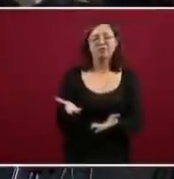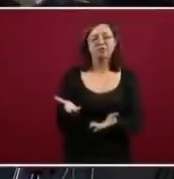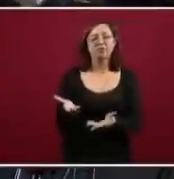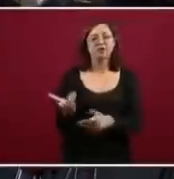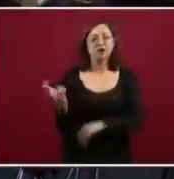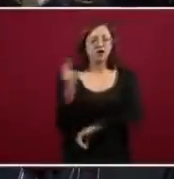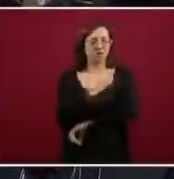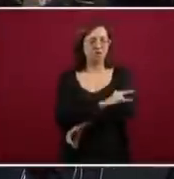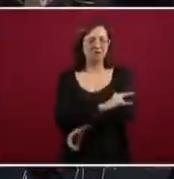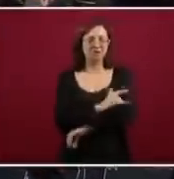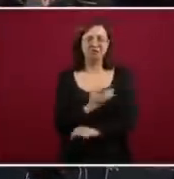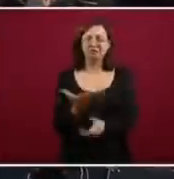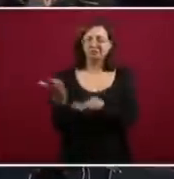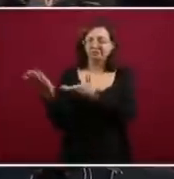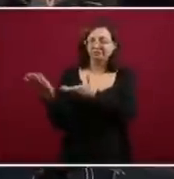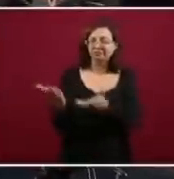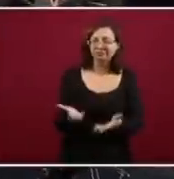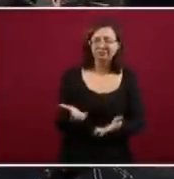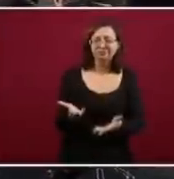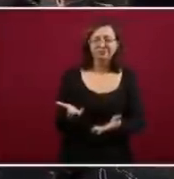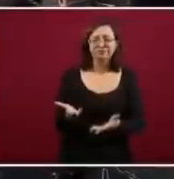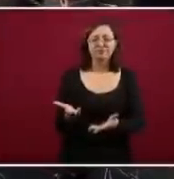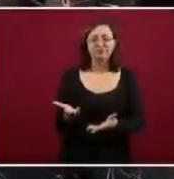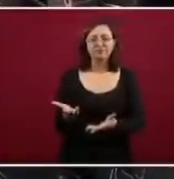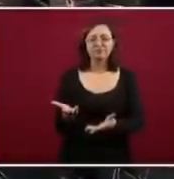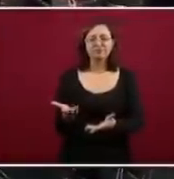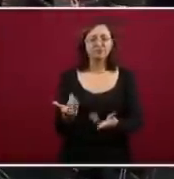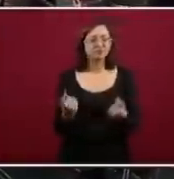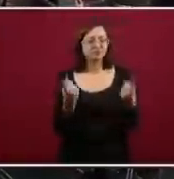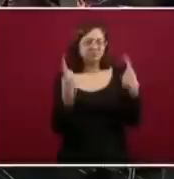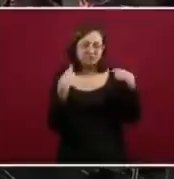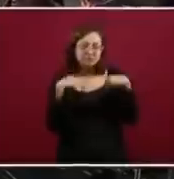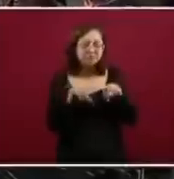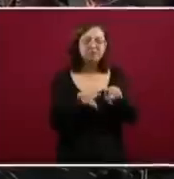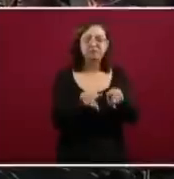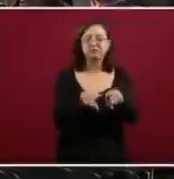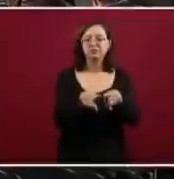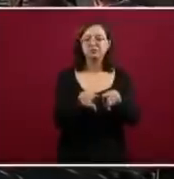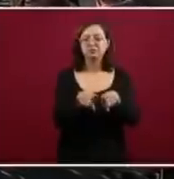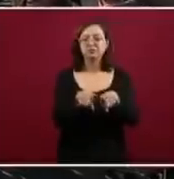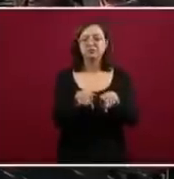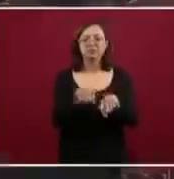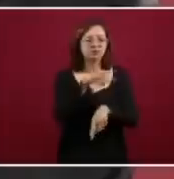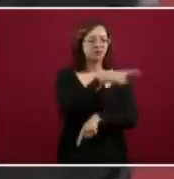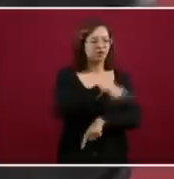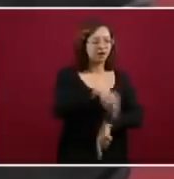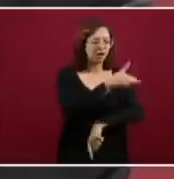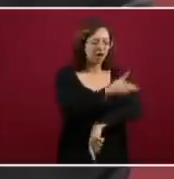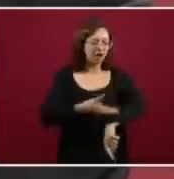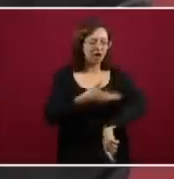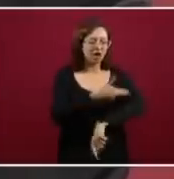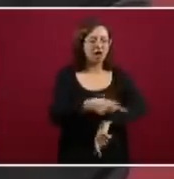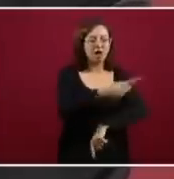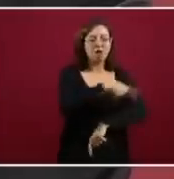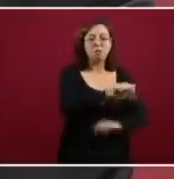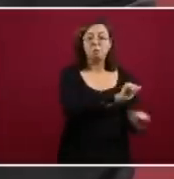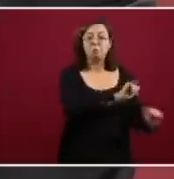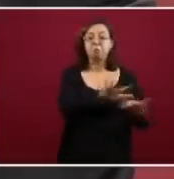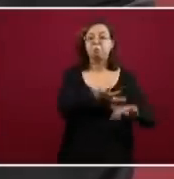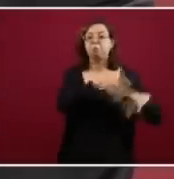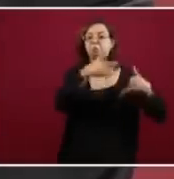y qué al mismo tiempo y organicen para protestar